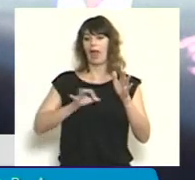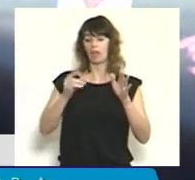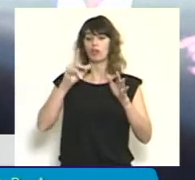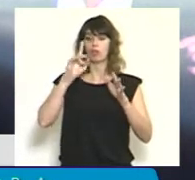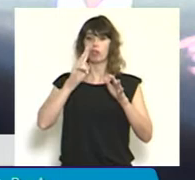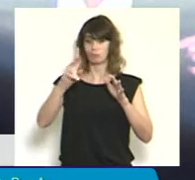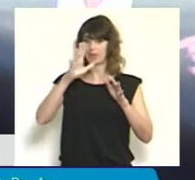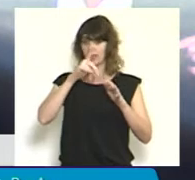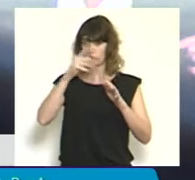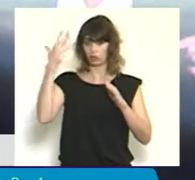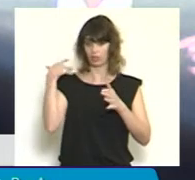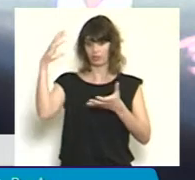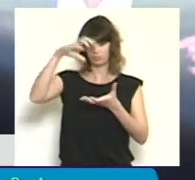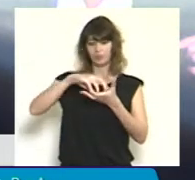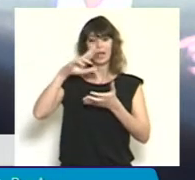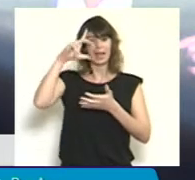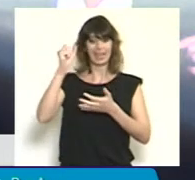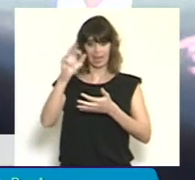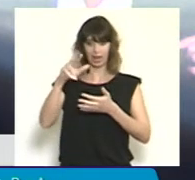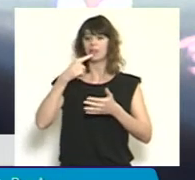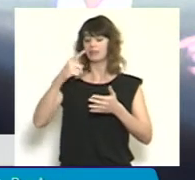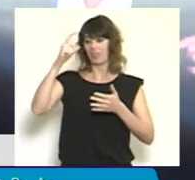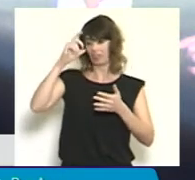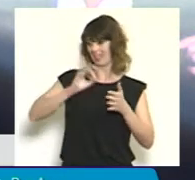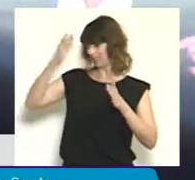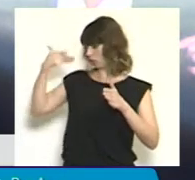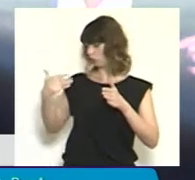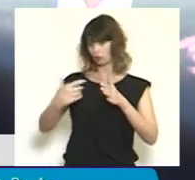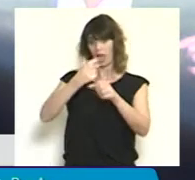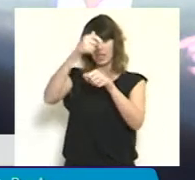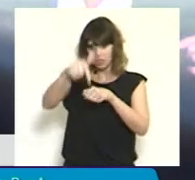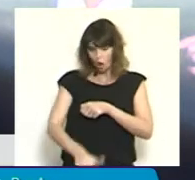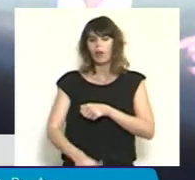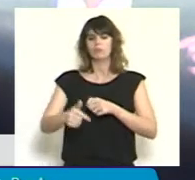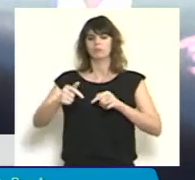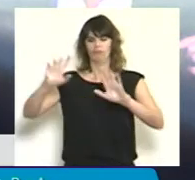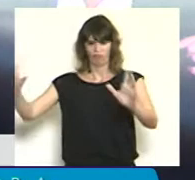2014, en los últimos 10 años hemos destruido